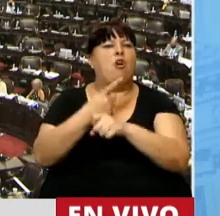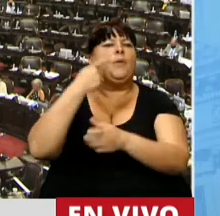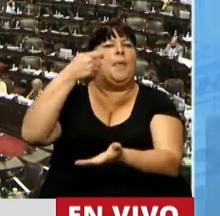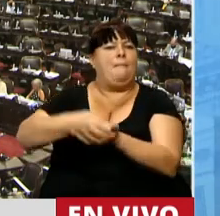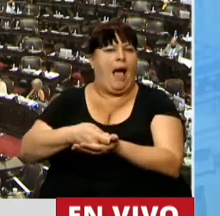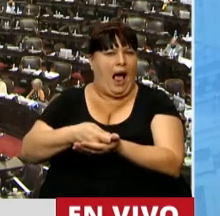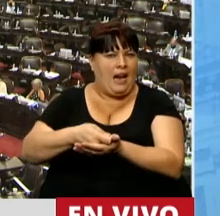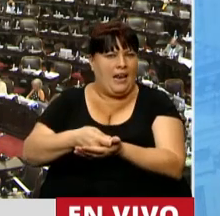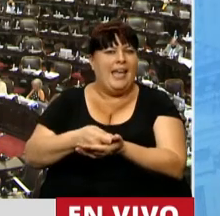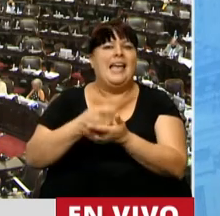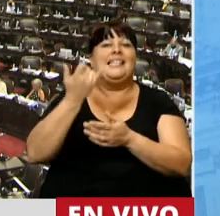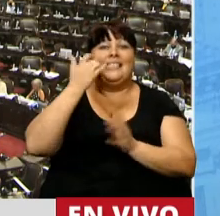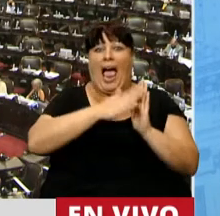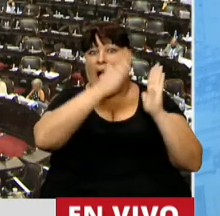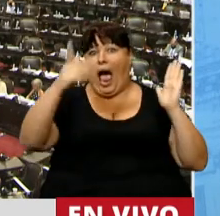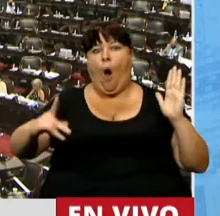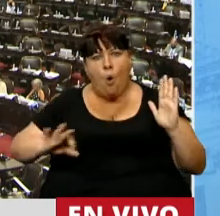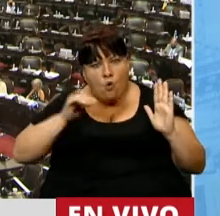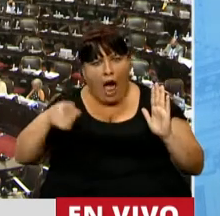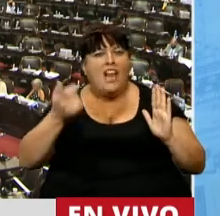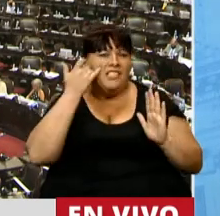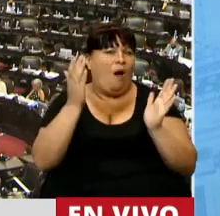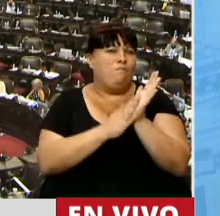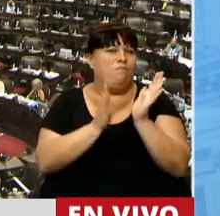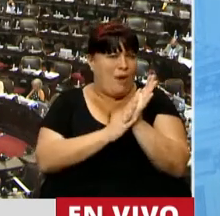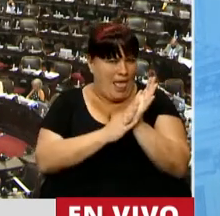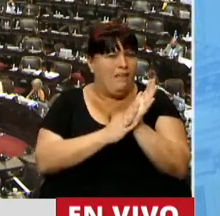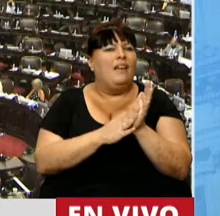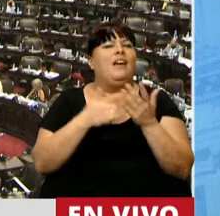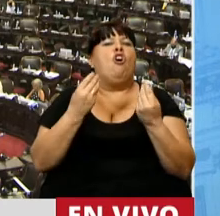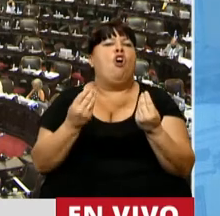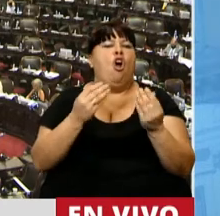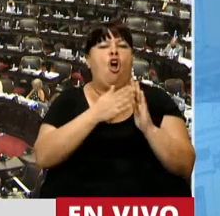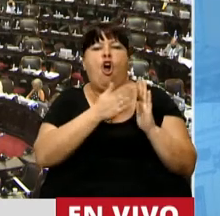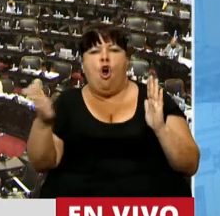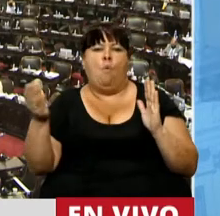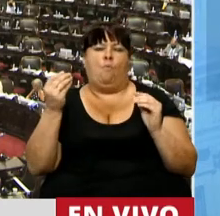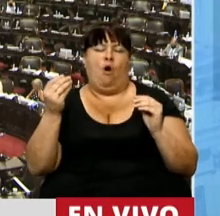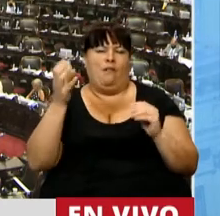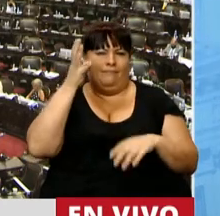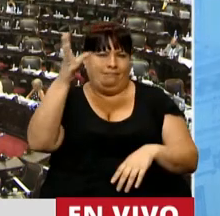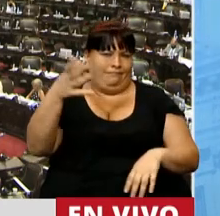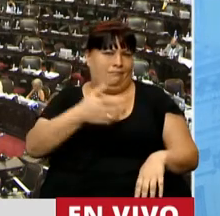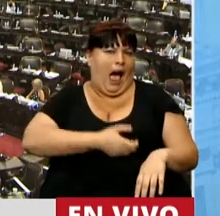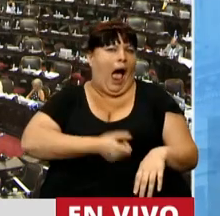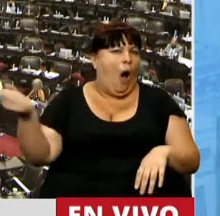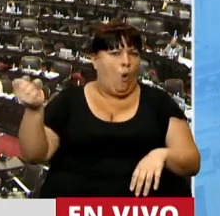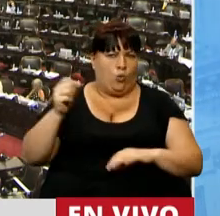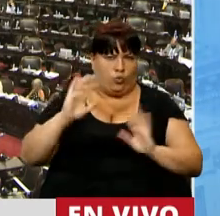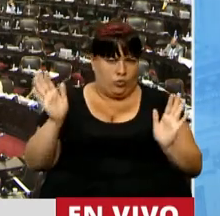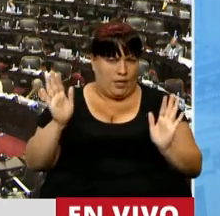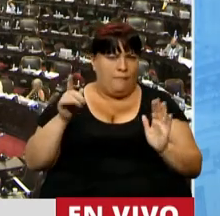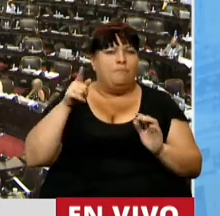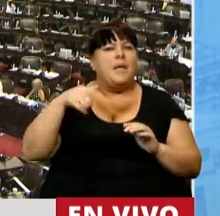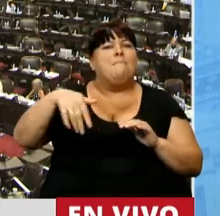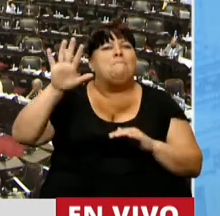y a un año pudimos comprobar cómo se llevó adelante un brutal ajuste en el